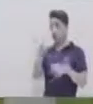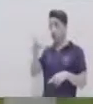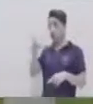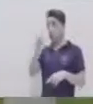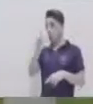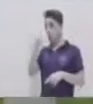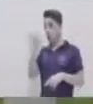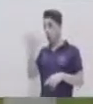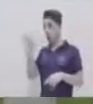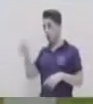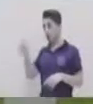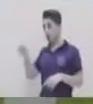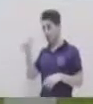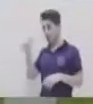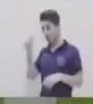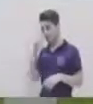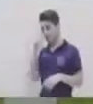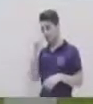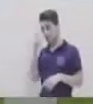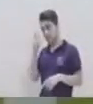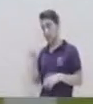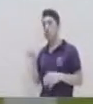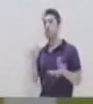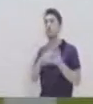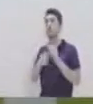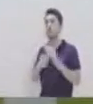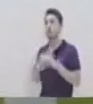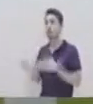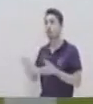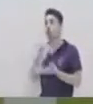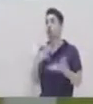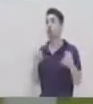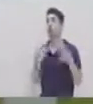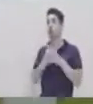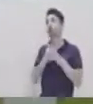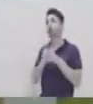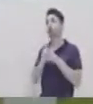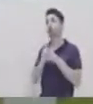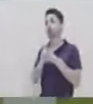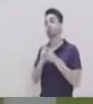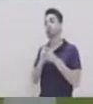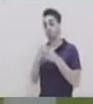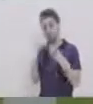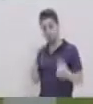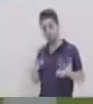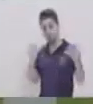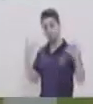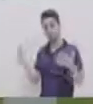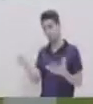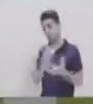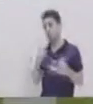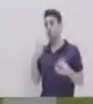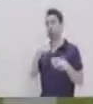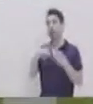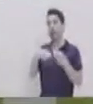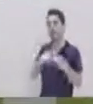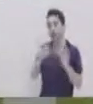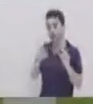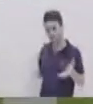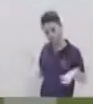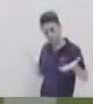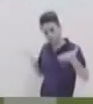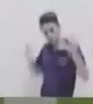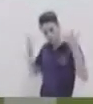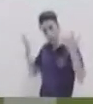planificación, no se enfoca en lo que haga la otra persona, sino en desarrollar muchas habilidades en cuanto a familia, ¿verdad?